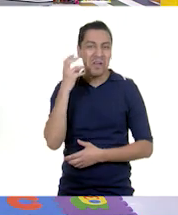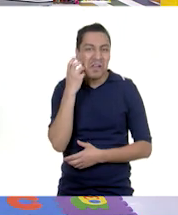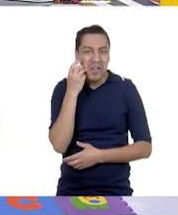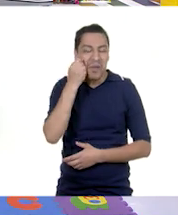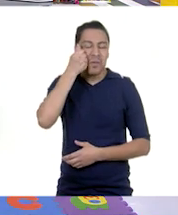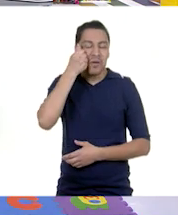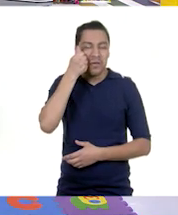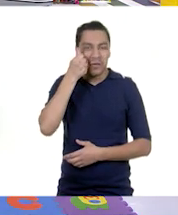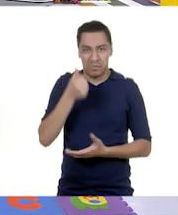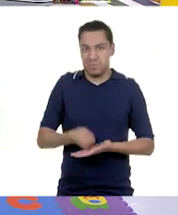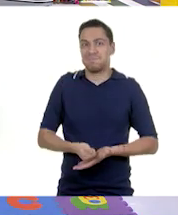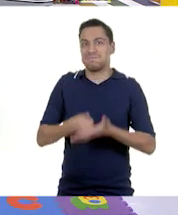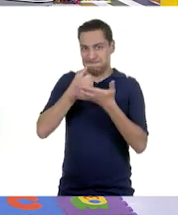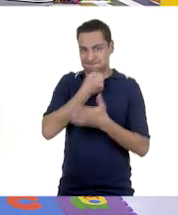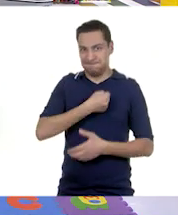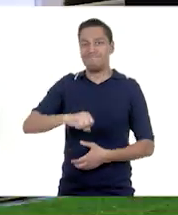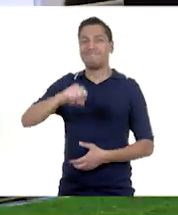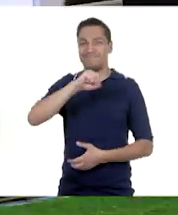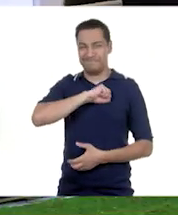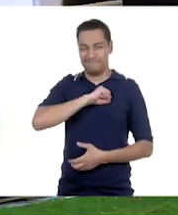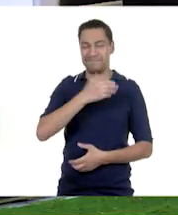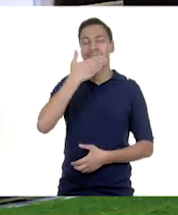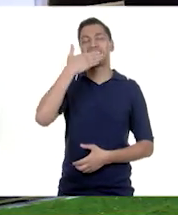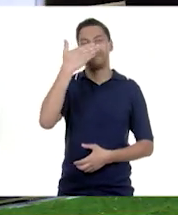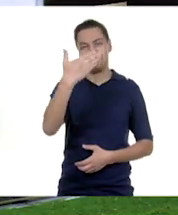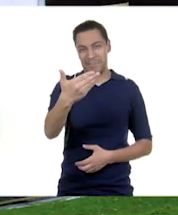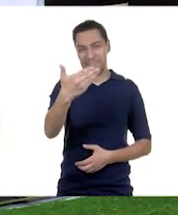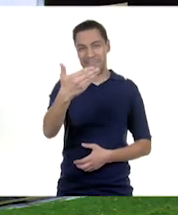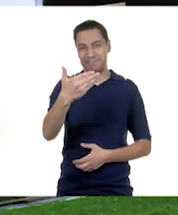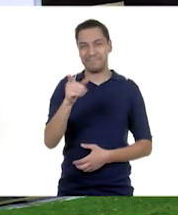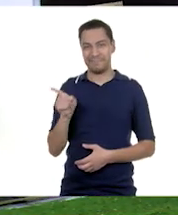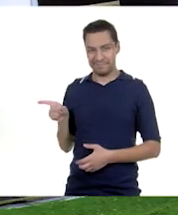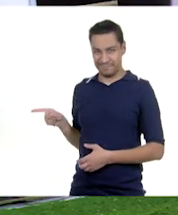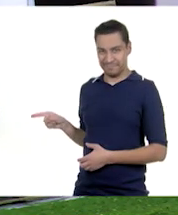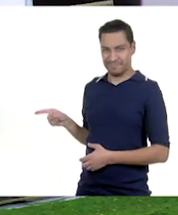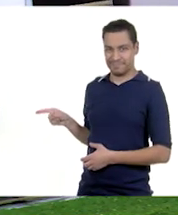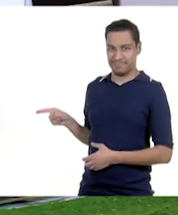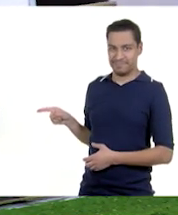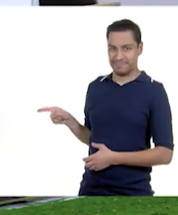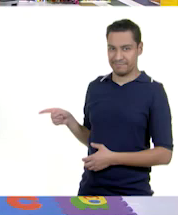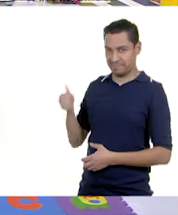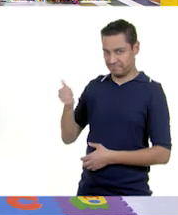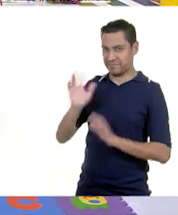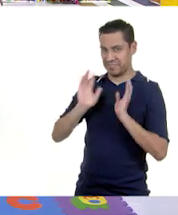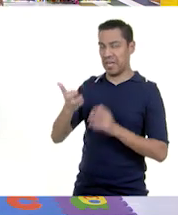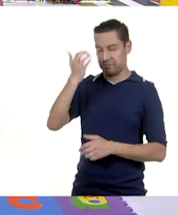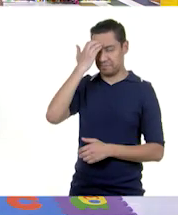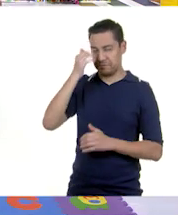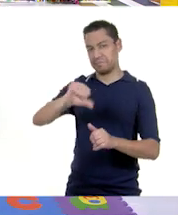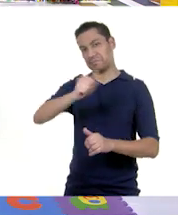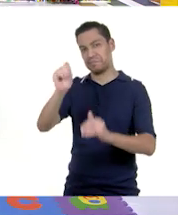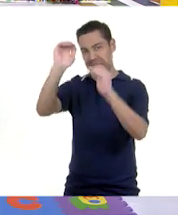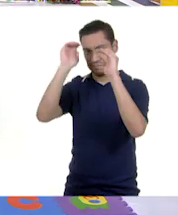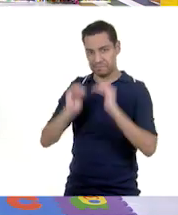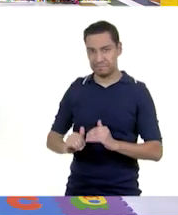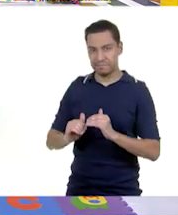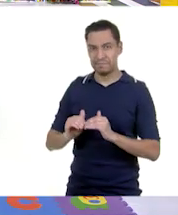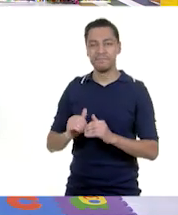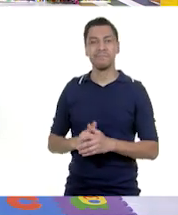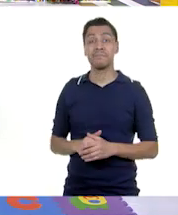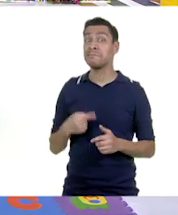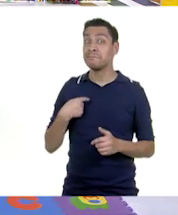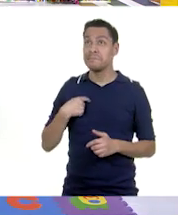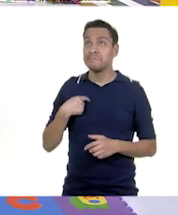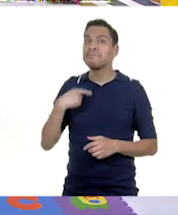es saludable también para todas las personas. Efectivamente. Conocimos entonces el limonero. Vamos por uno más. Mi limón,